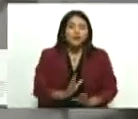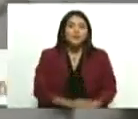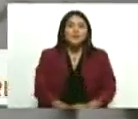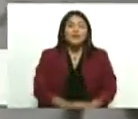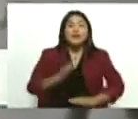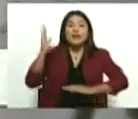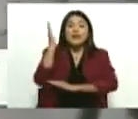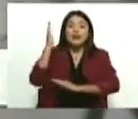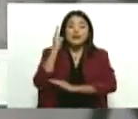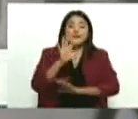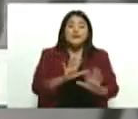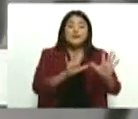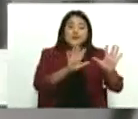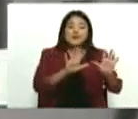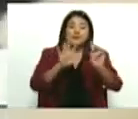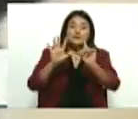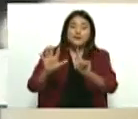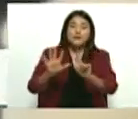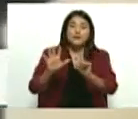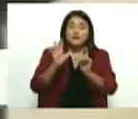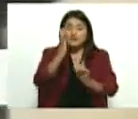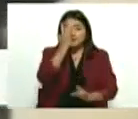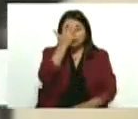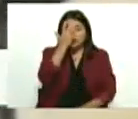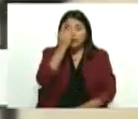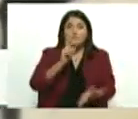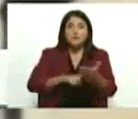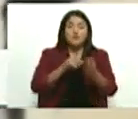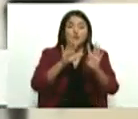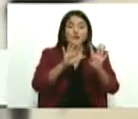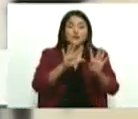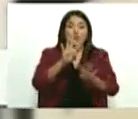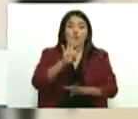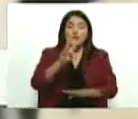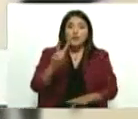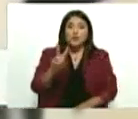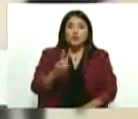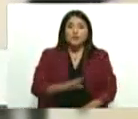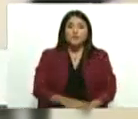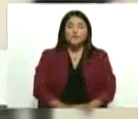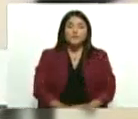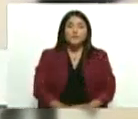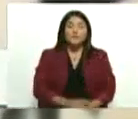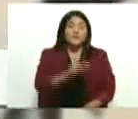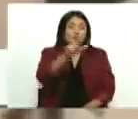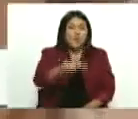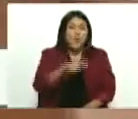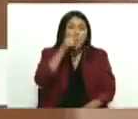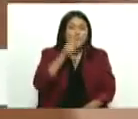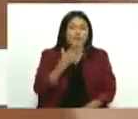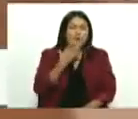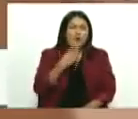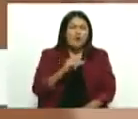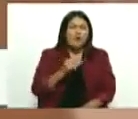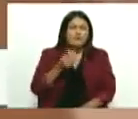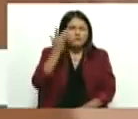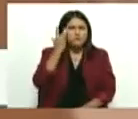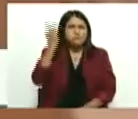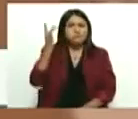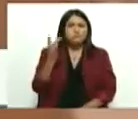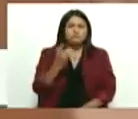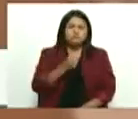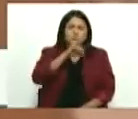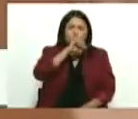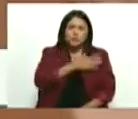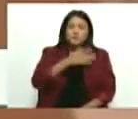el 16 de febrero de 1942. Desde joven destacó por su inteligencia y patriotismo. Levantó